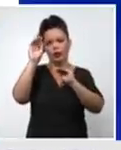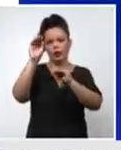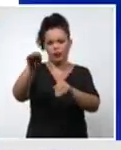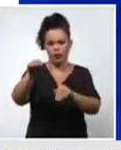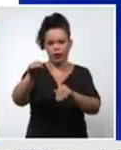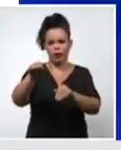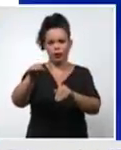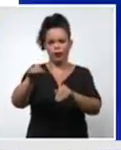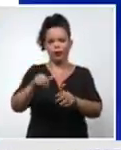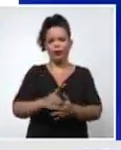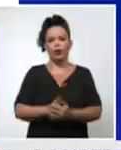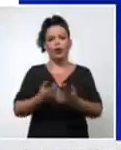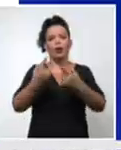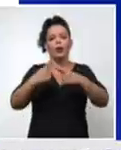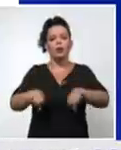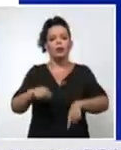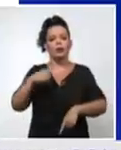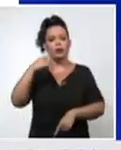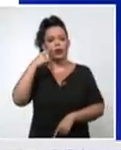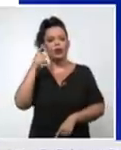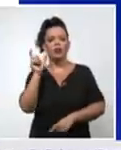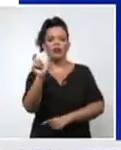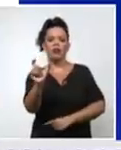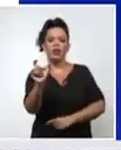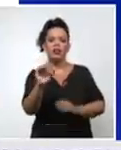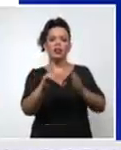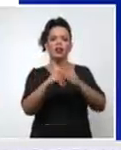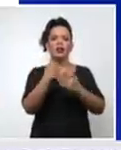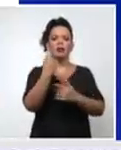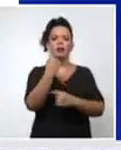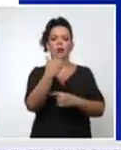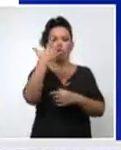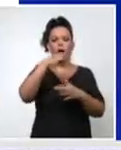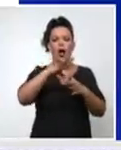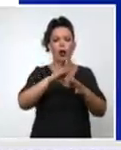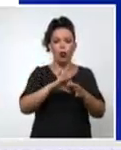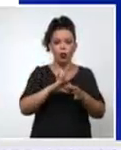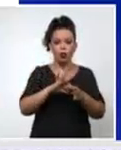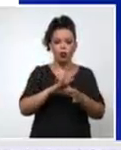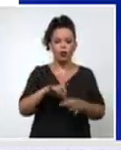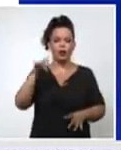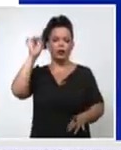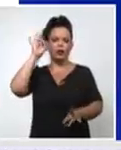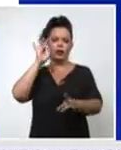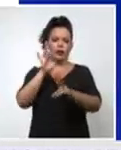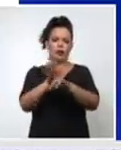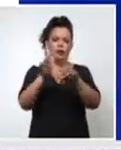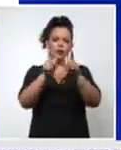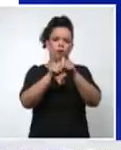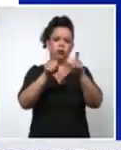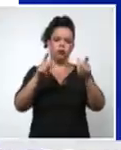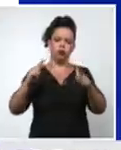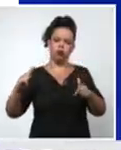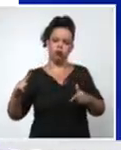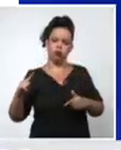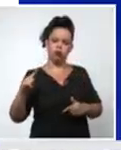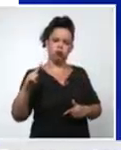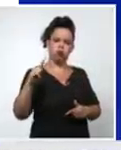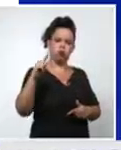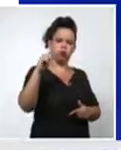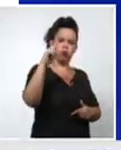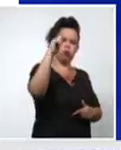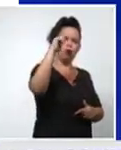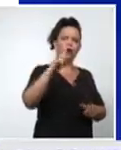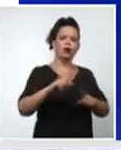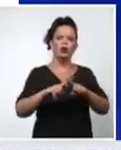donde dice la fecha de 1 de agosto se ve un incremento que se está presentando por el comportamiento